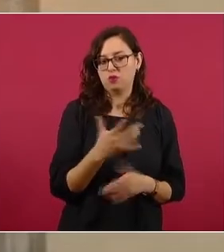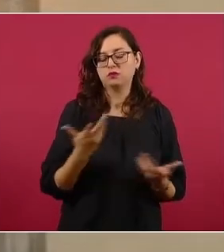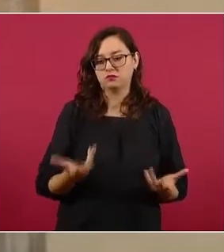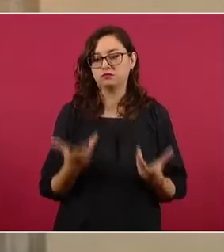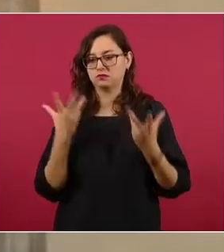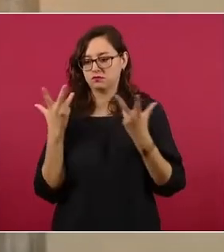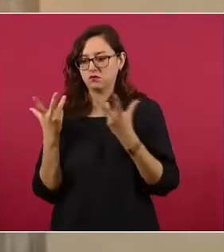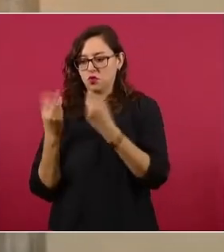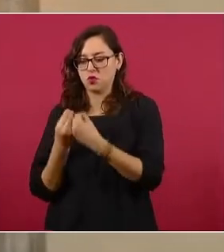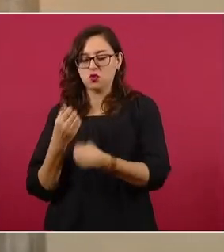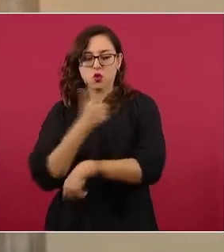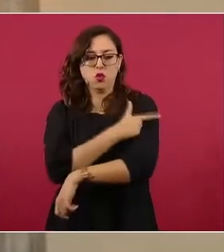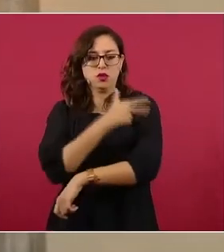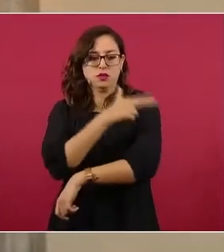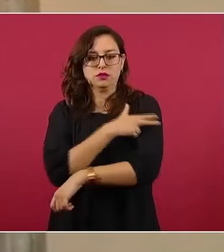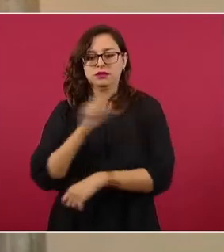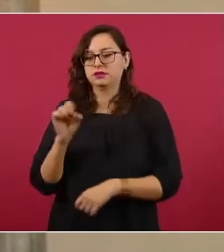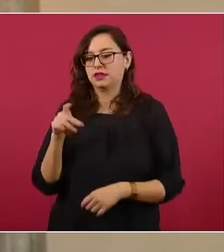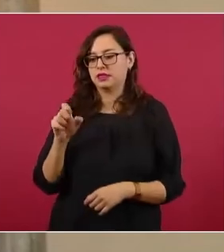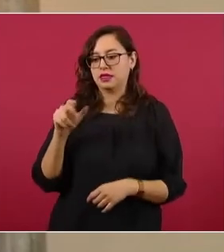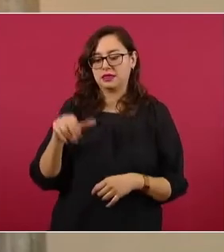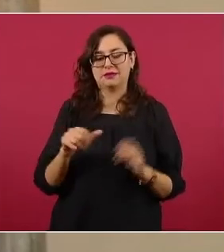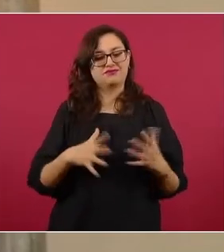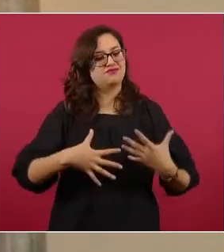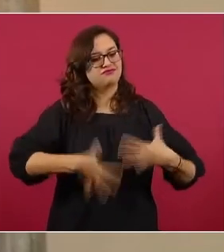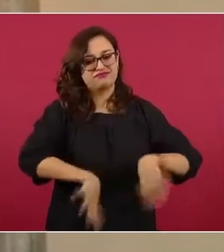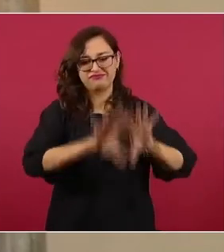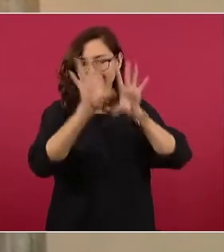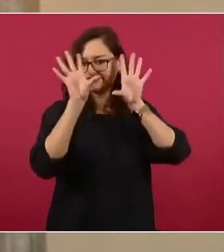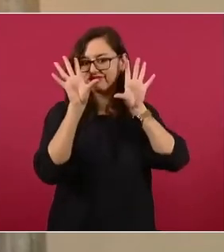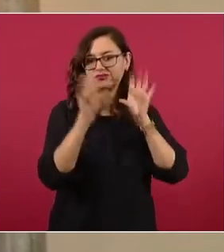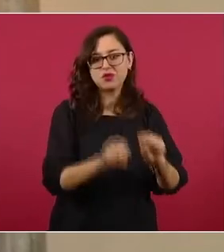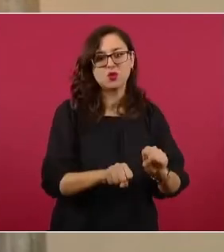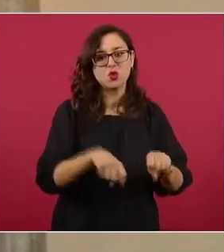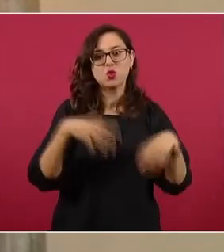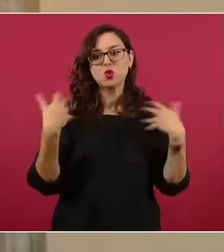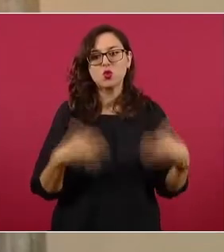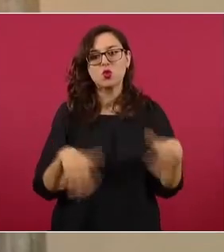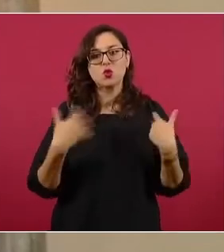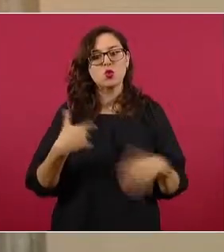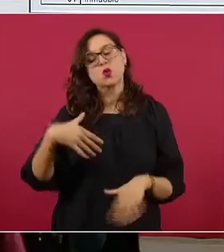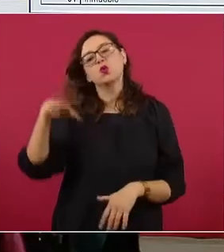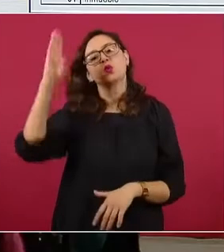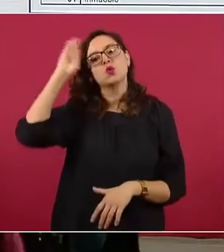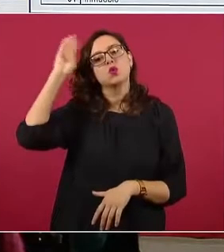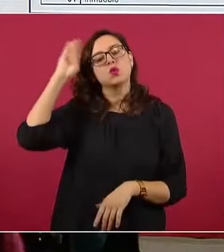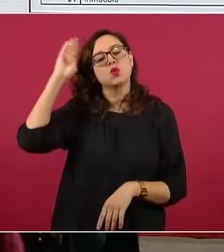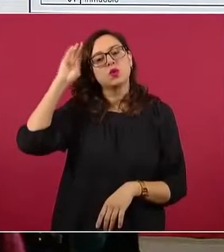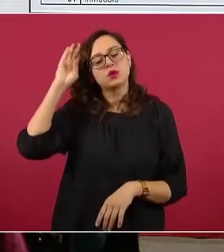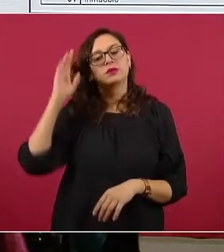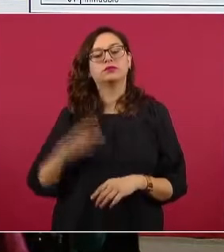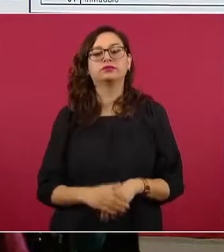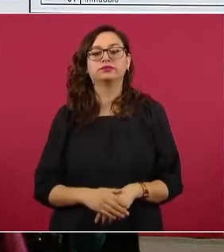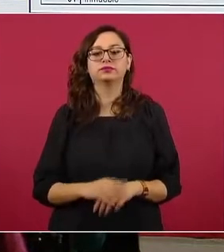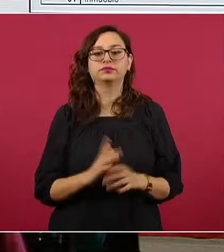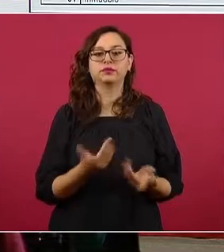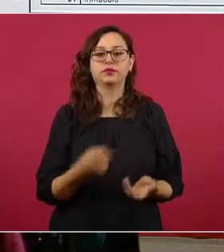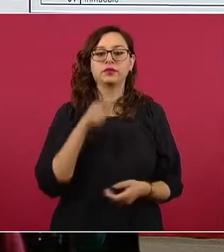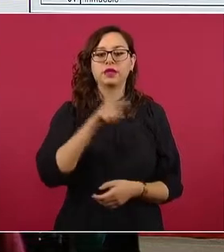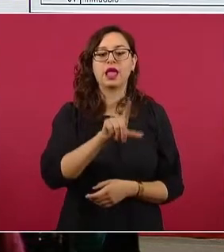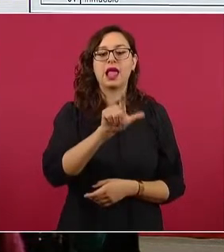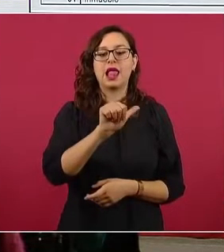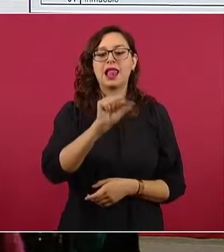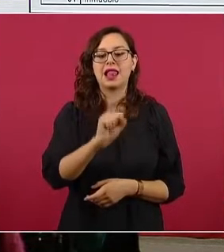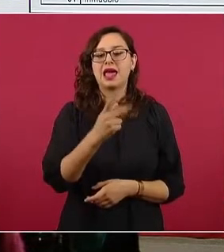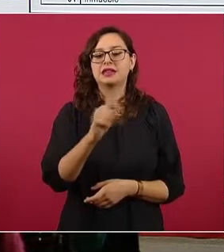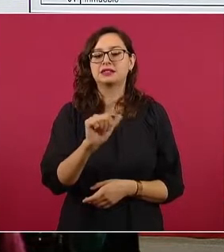Nacional lograron un aseguramiento histórico en un domicilio ubicado en la colonia Las Palmas, en